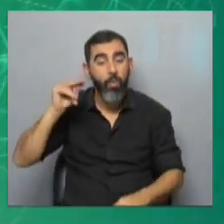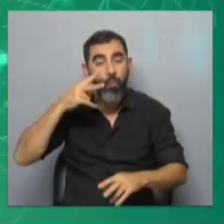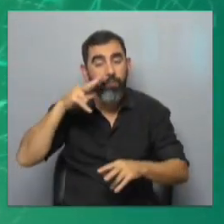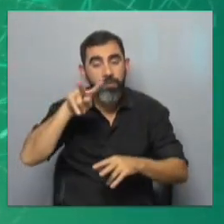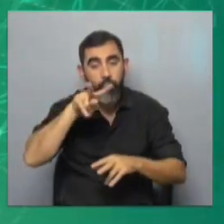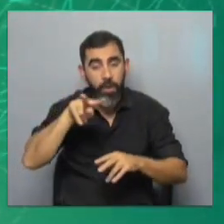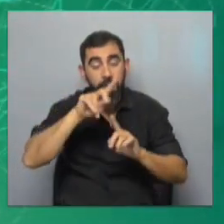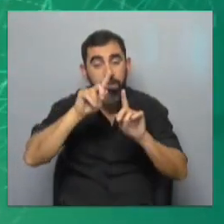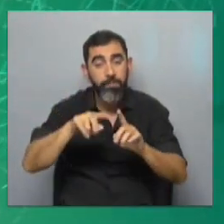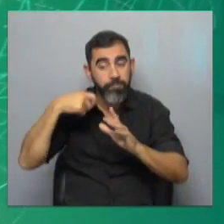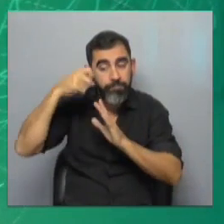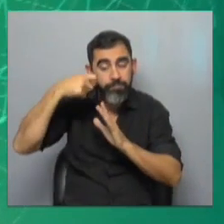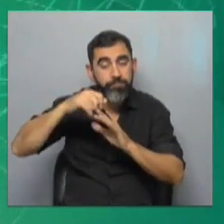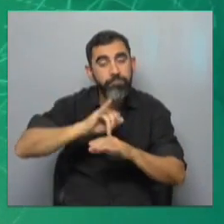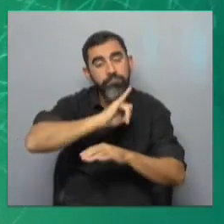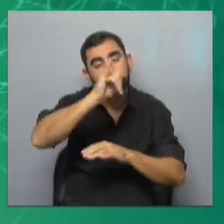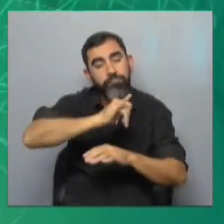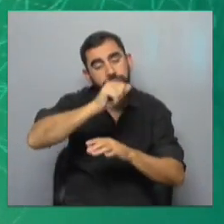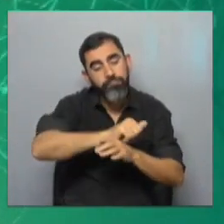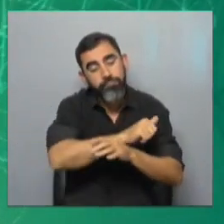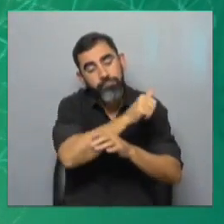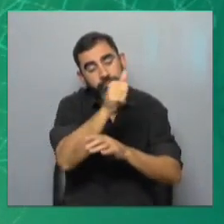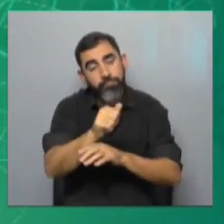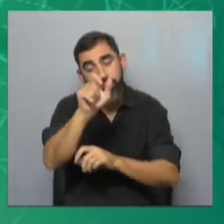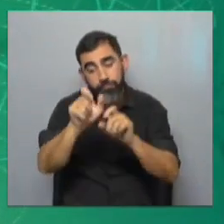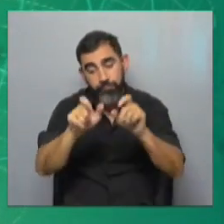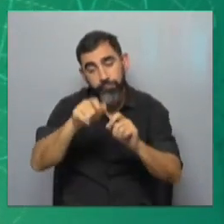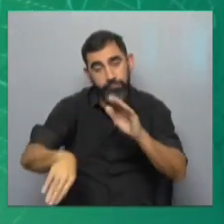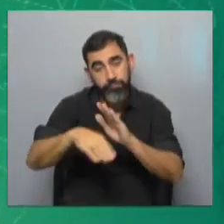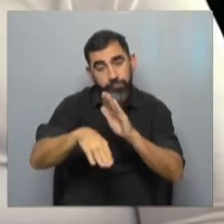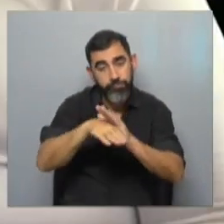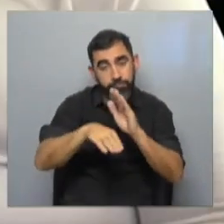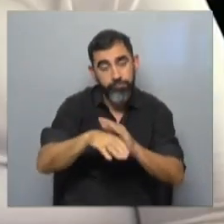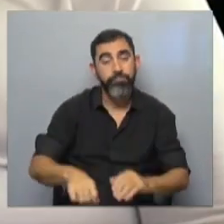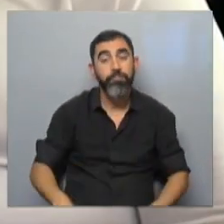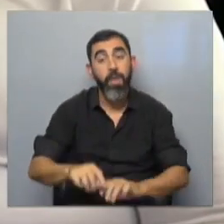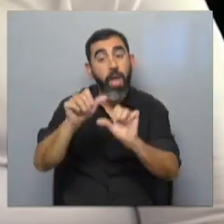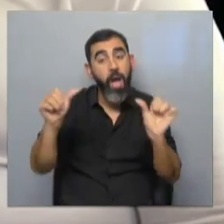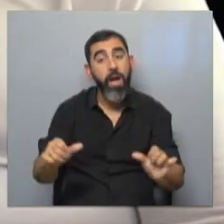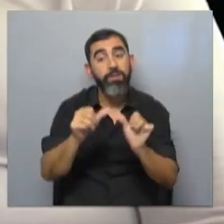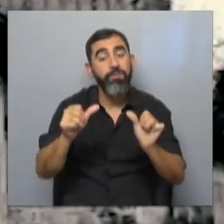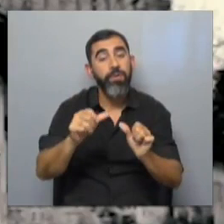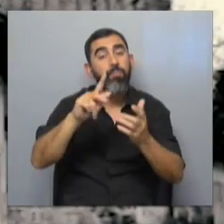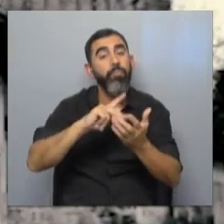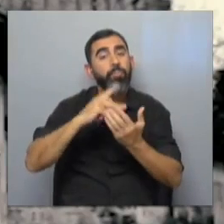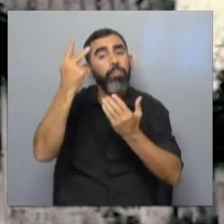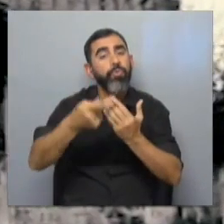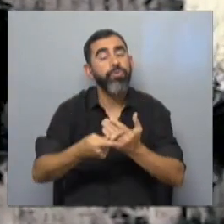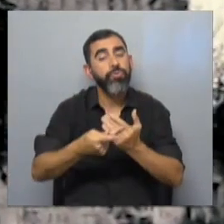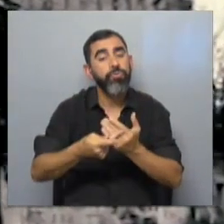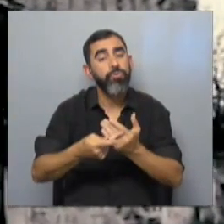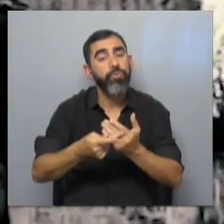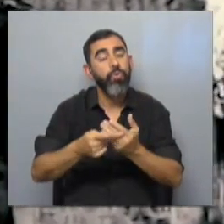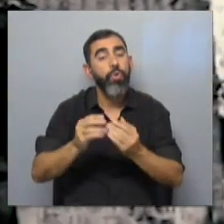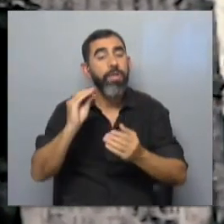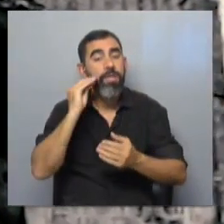acompañar también el relato de los y las desalojadas. Esta actividad es parte del proyecto de extensión Somos